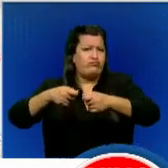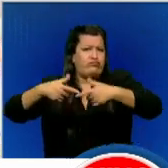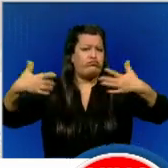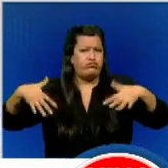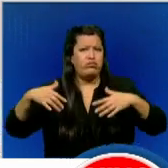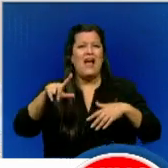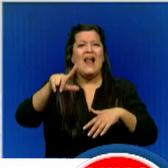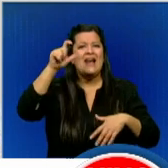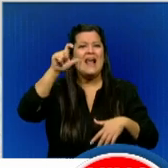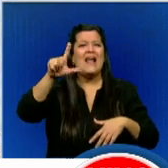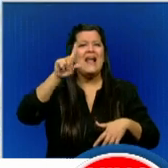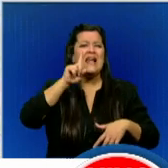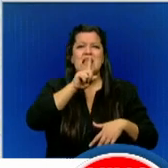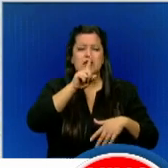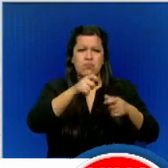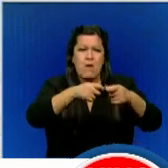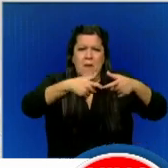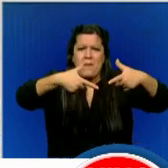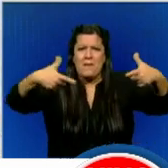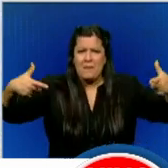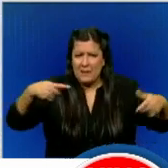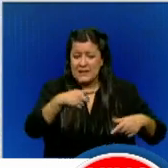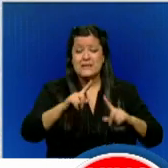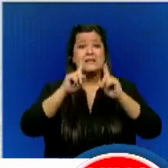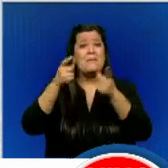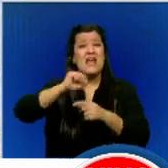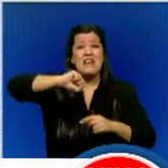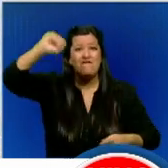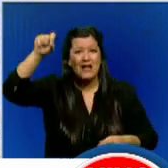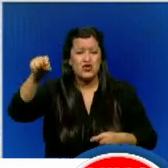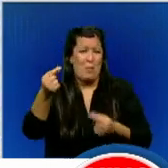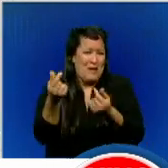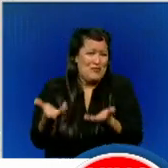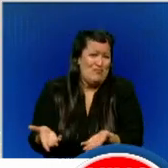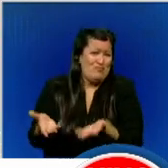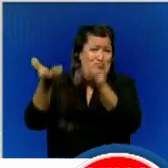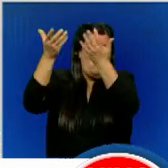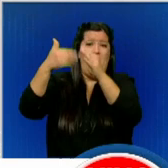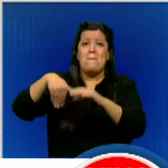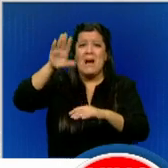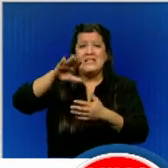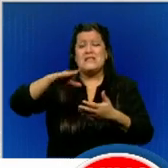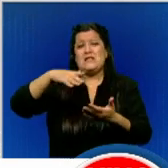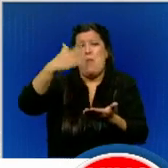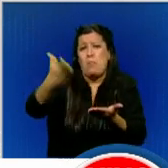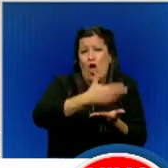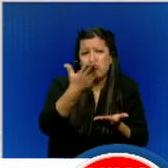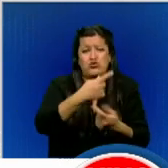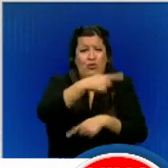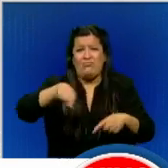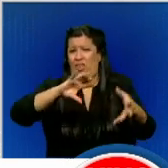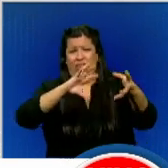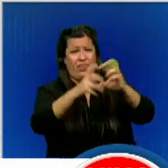ley la inflación que acecha al sector productivo y los argentinos